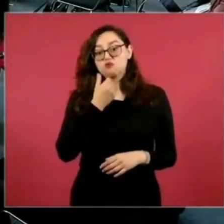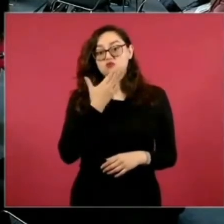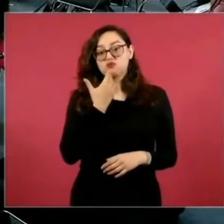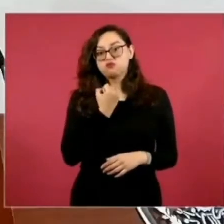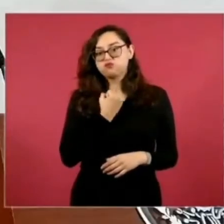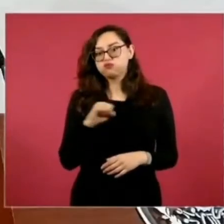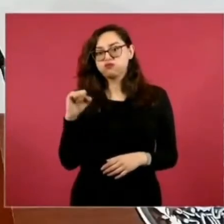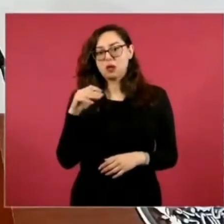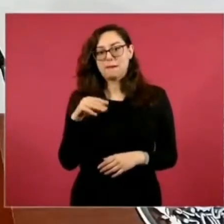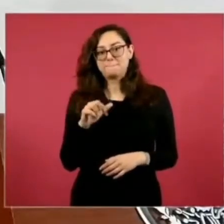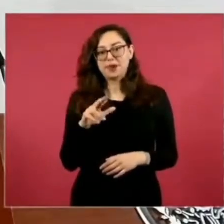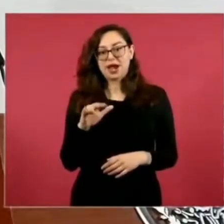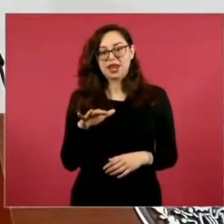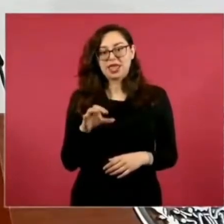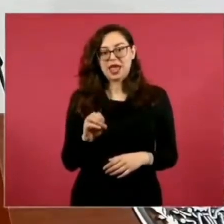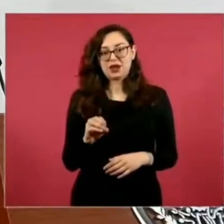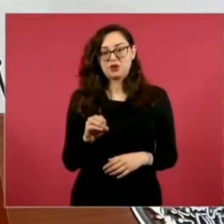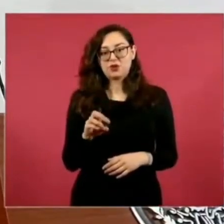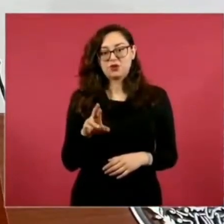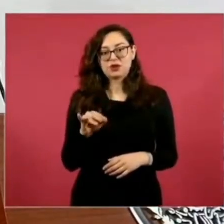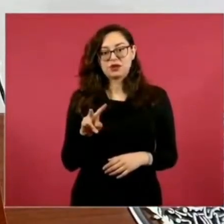Mariano Rivera.